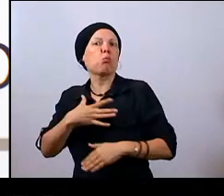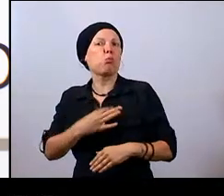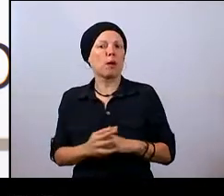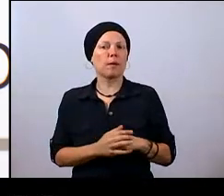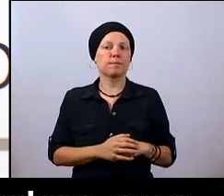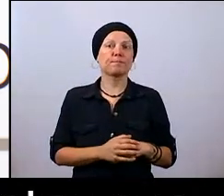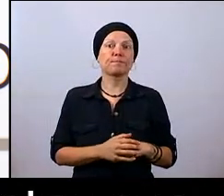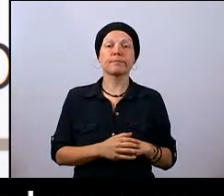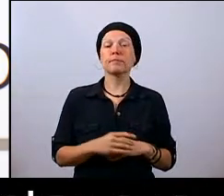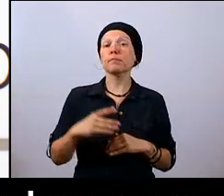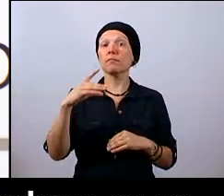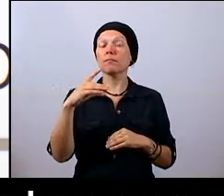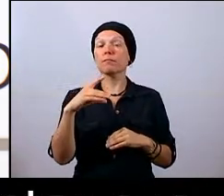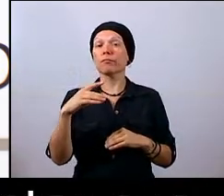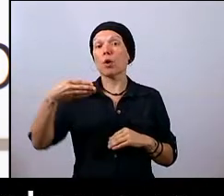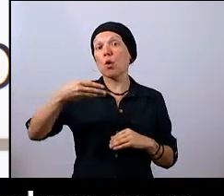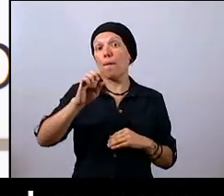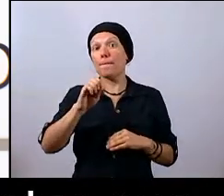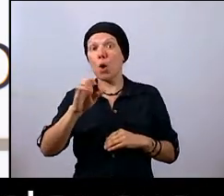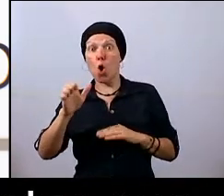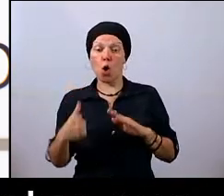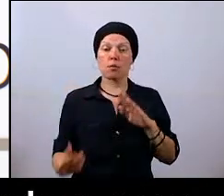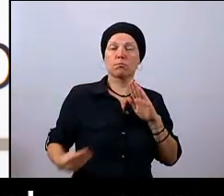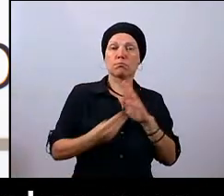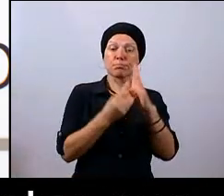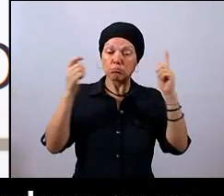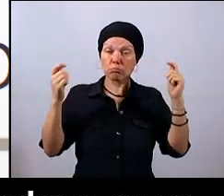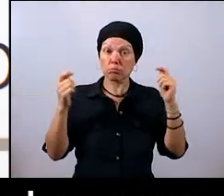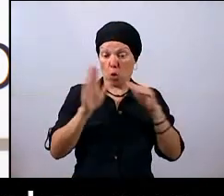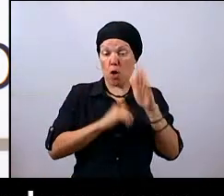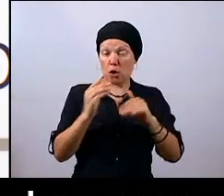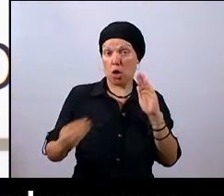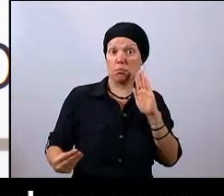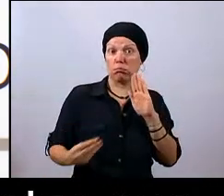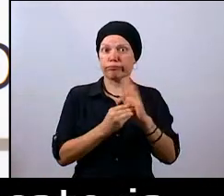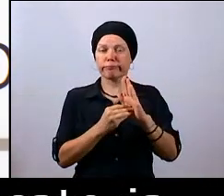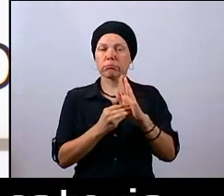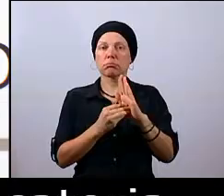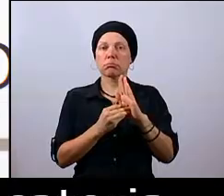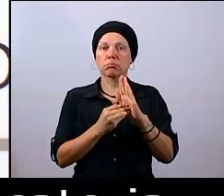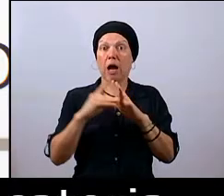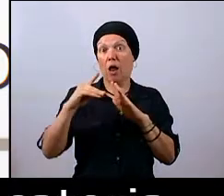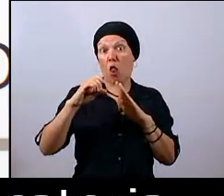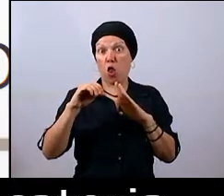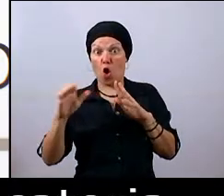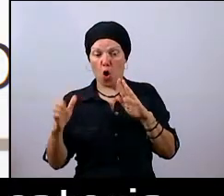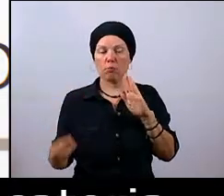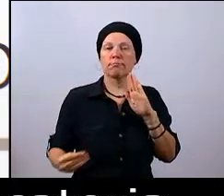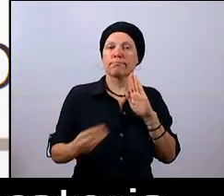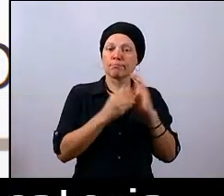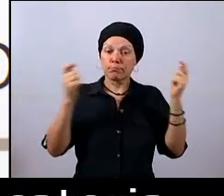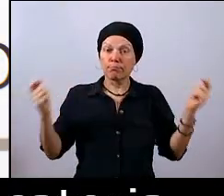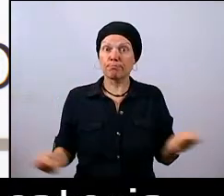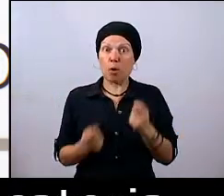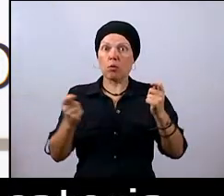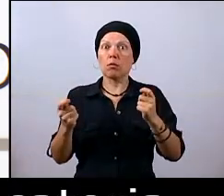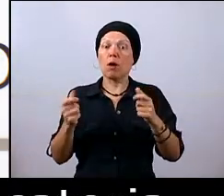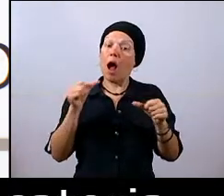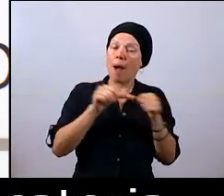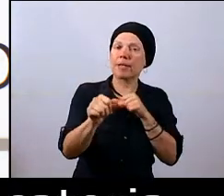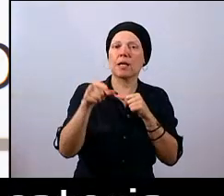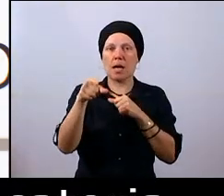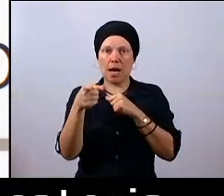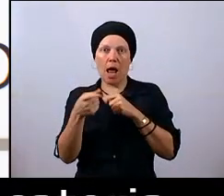desde el día siguiente a la publicación de la convocatoria en el Diario Oficial de Extremadura.